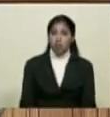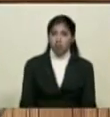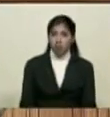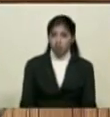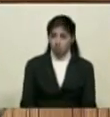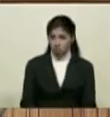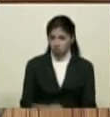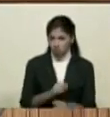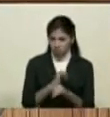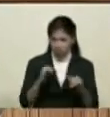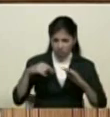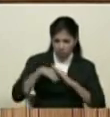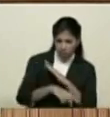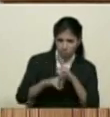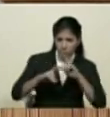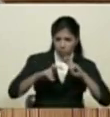terminar?